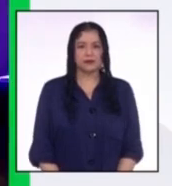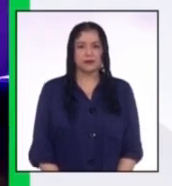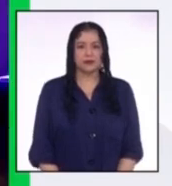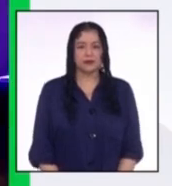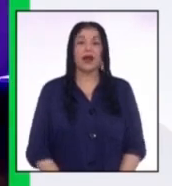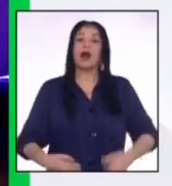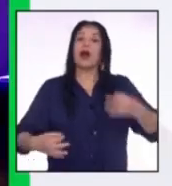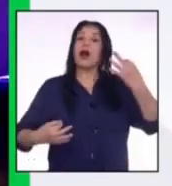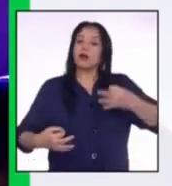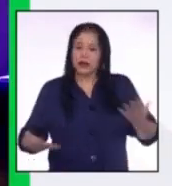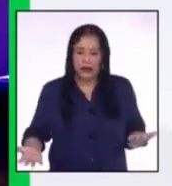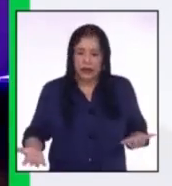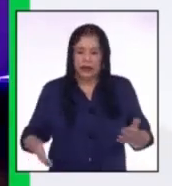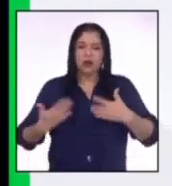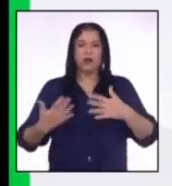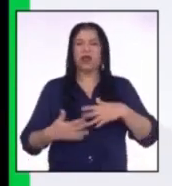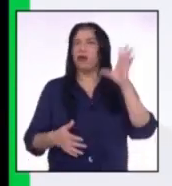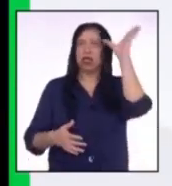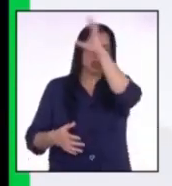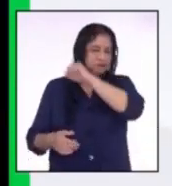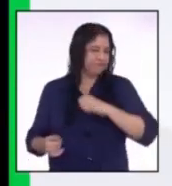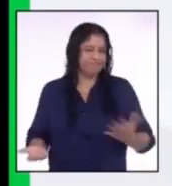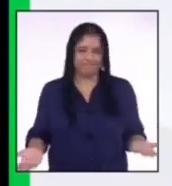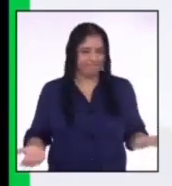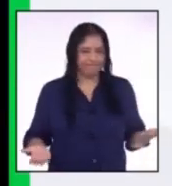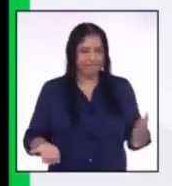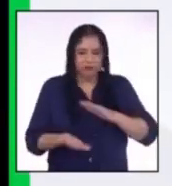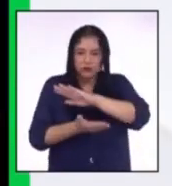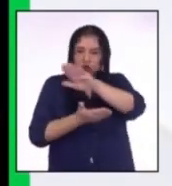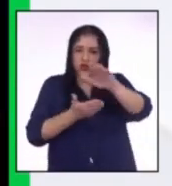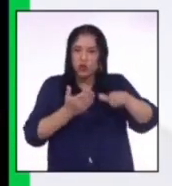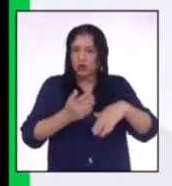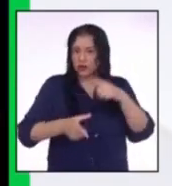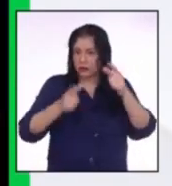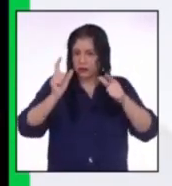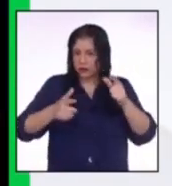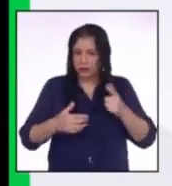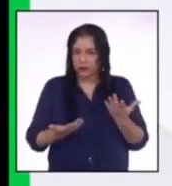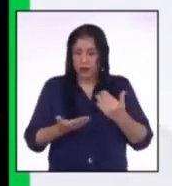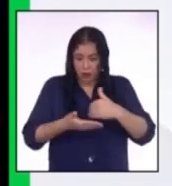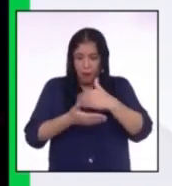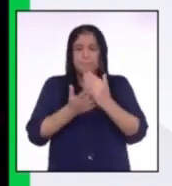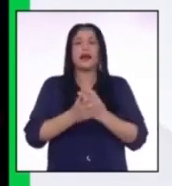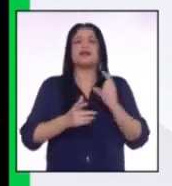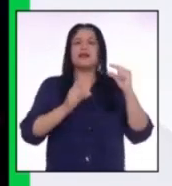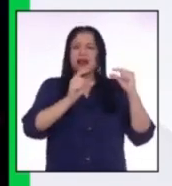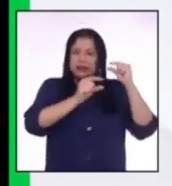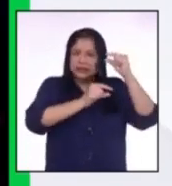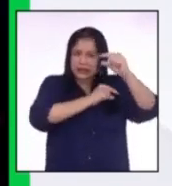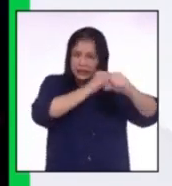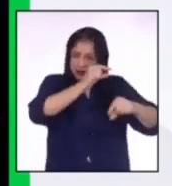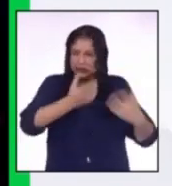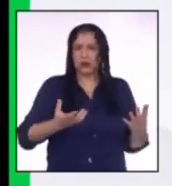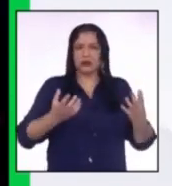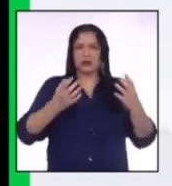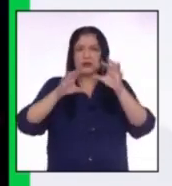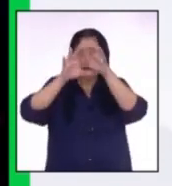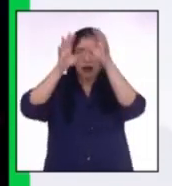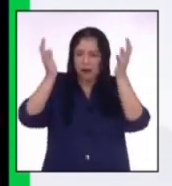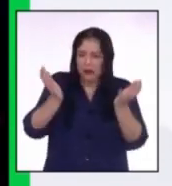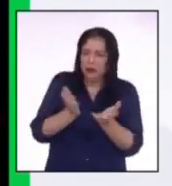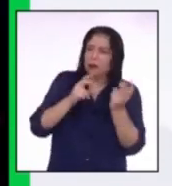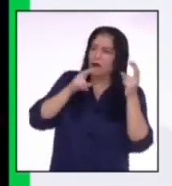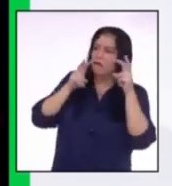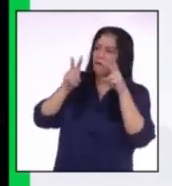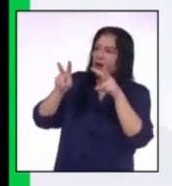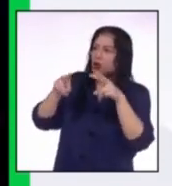hay una realidad que no podemos tapar todos nosotros somos parte de las primeras generaciones en la historia del planeta que podemos ver